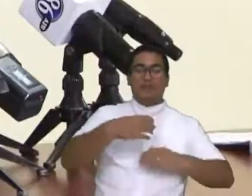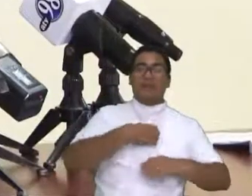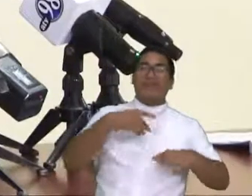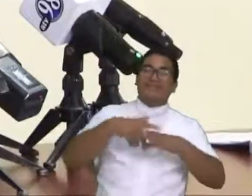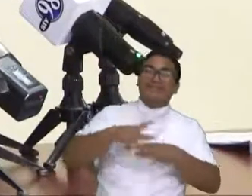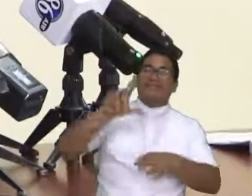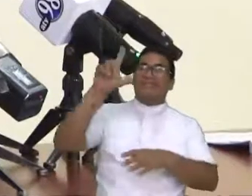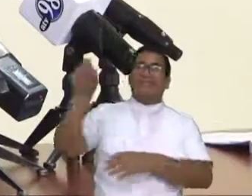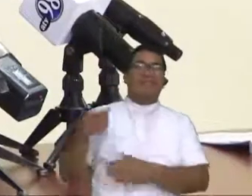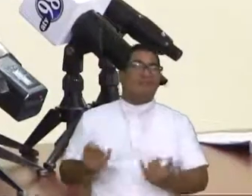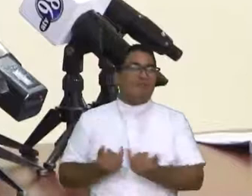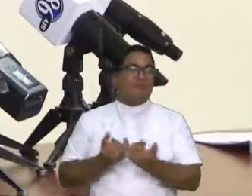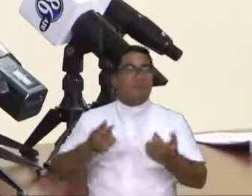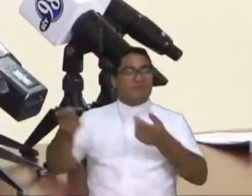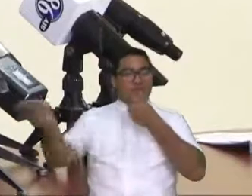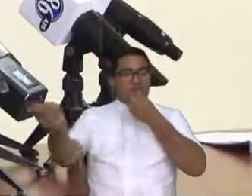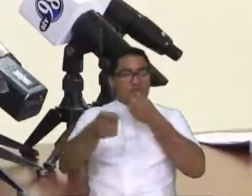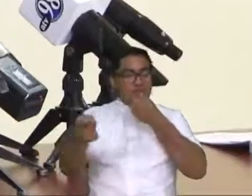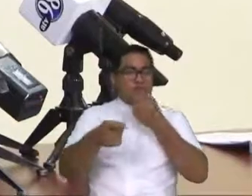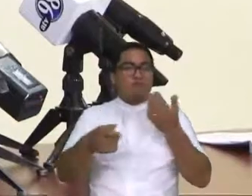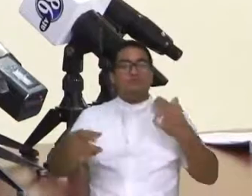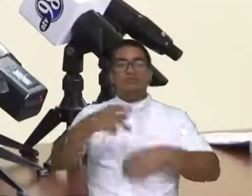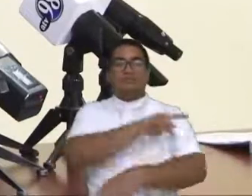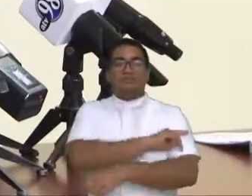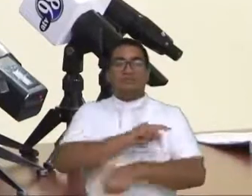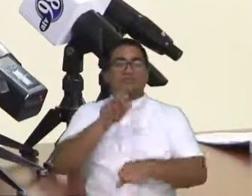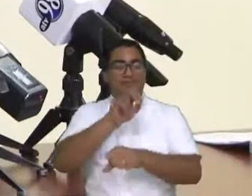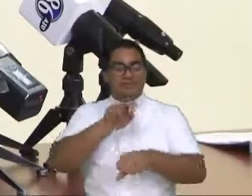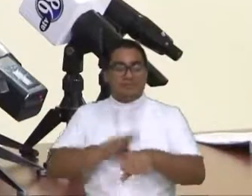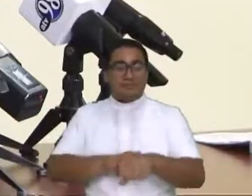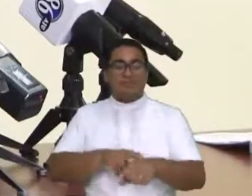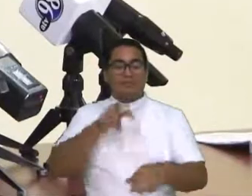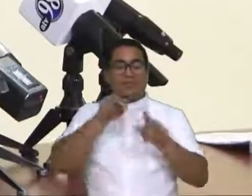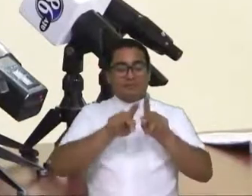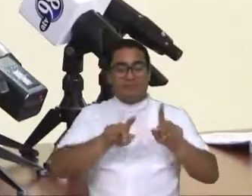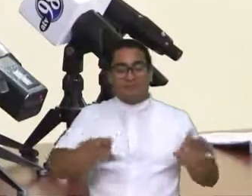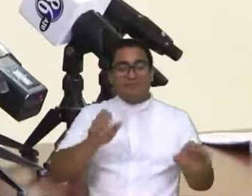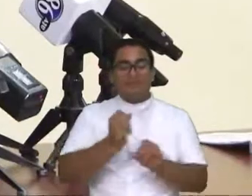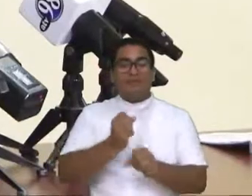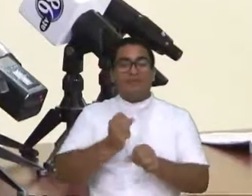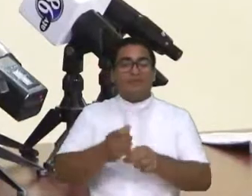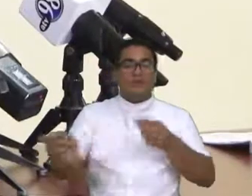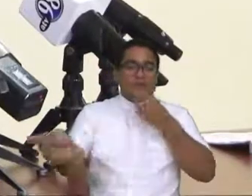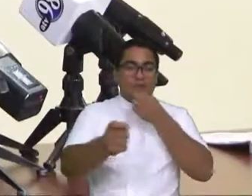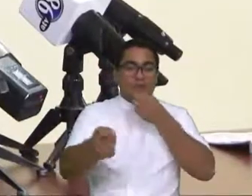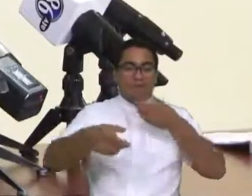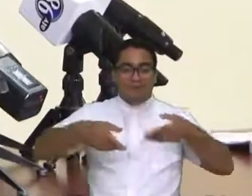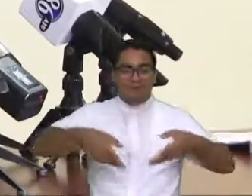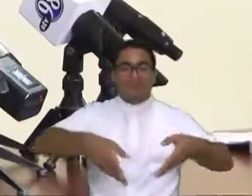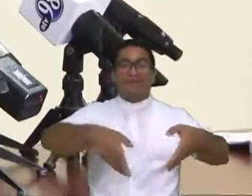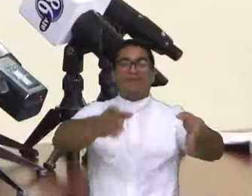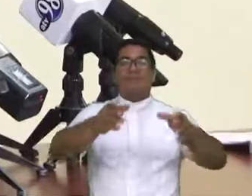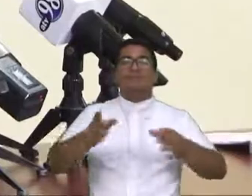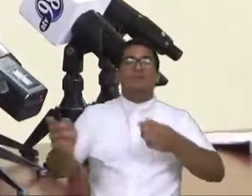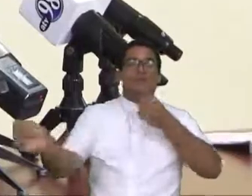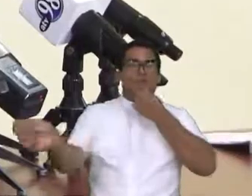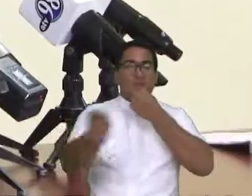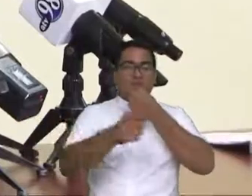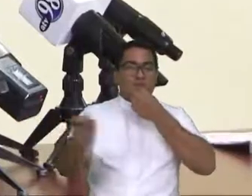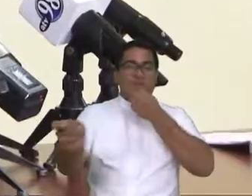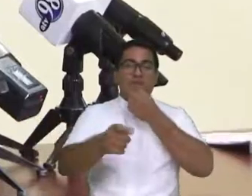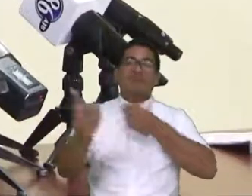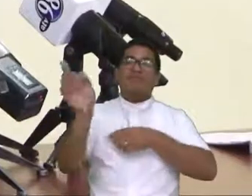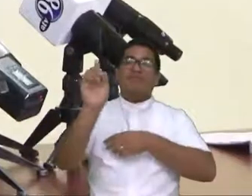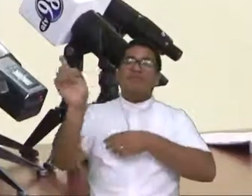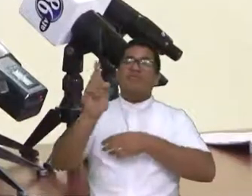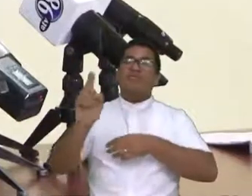rurales. Se desarrollaron planes de seguridad vial en carreteras y regulación del tránsito en